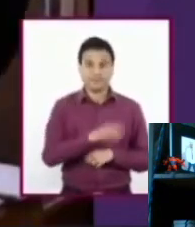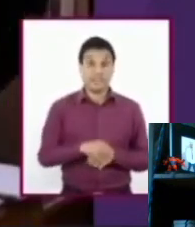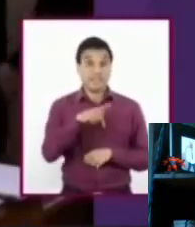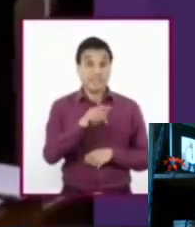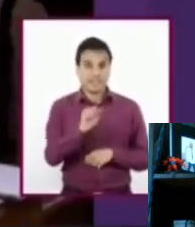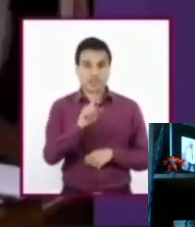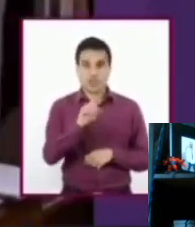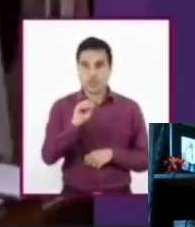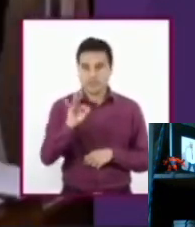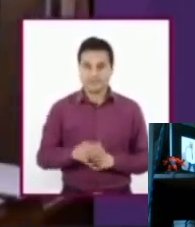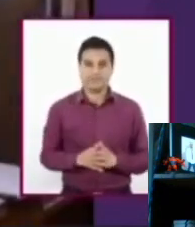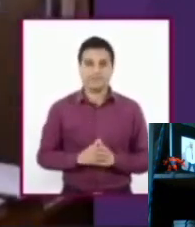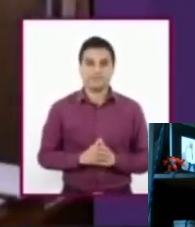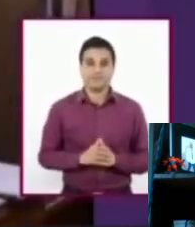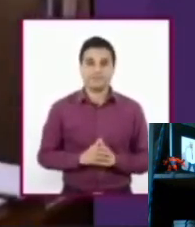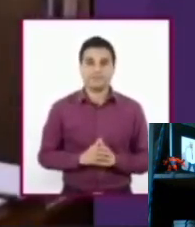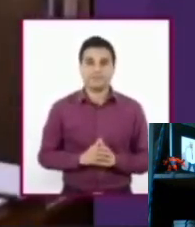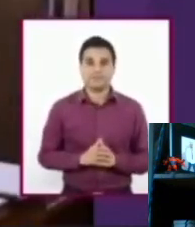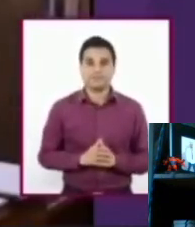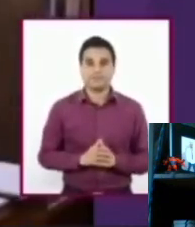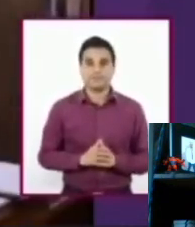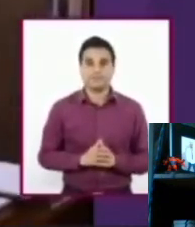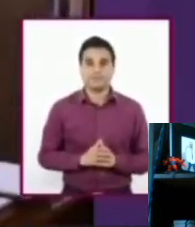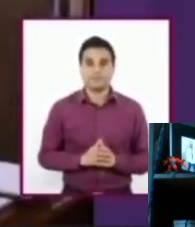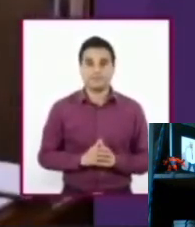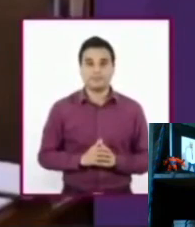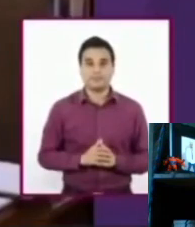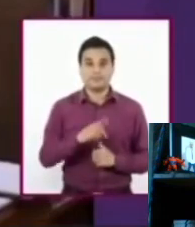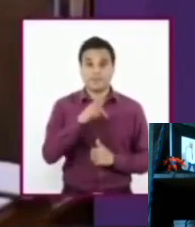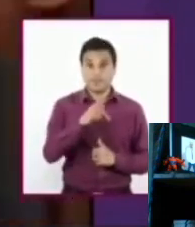es bueno una ajena y